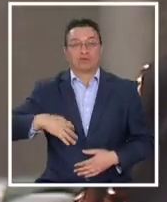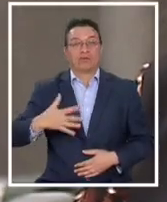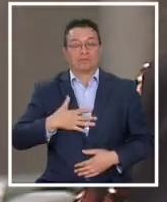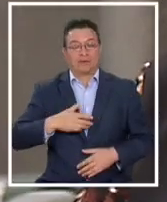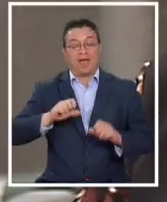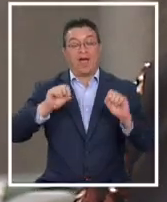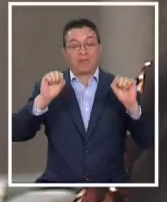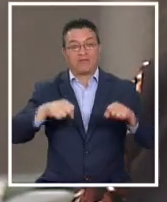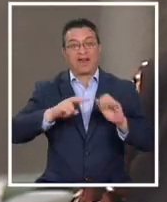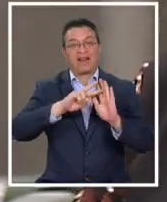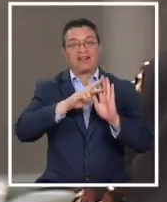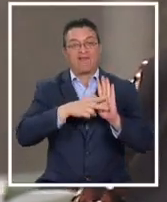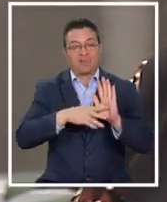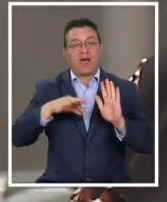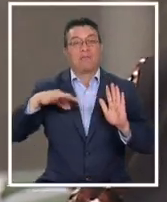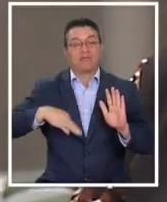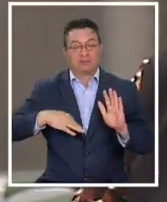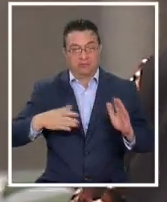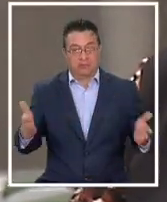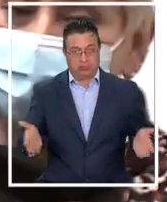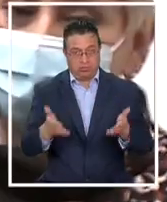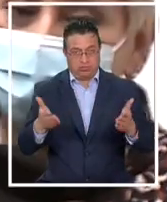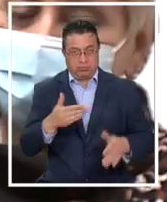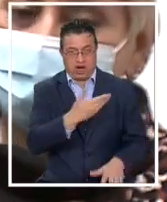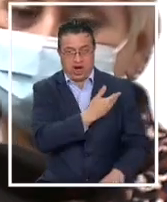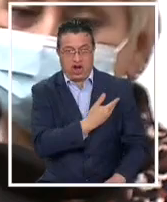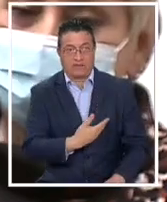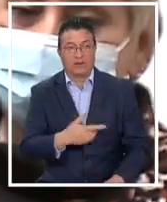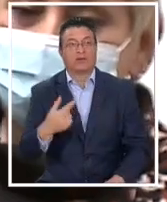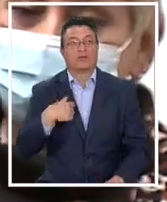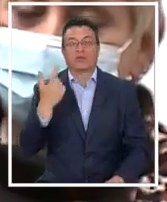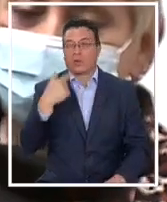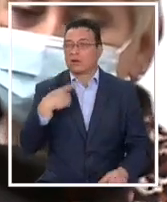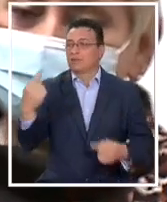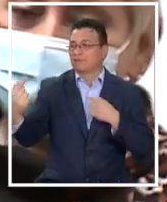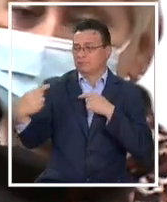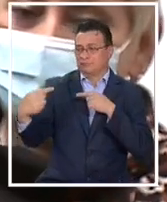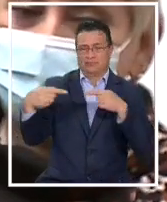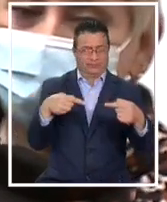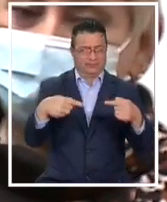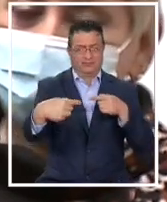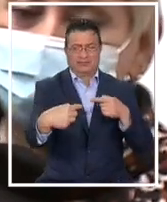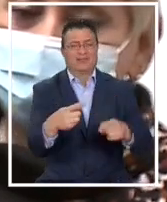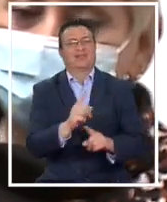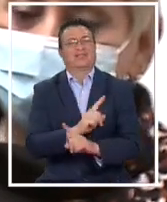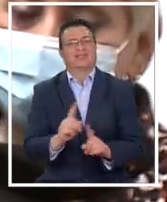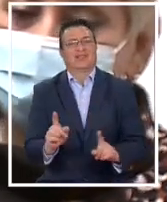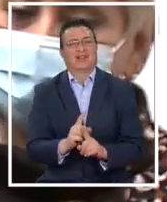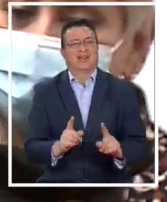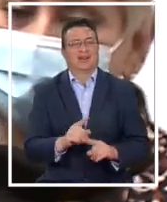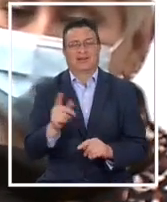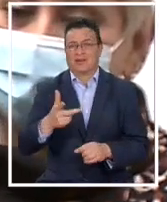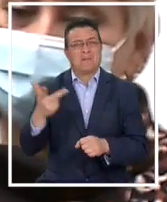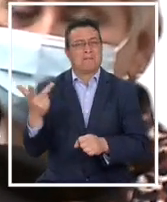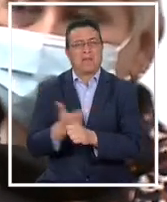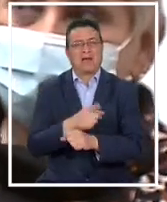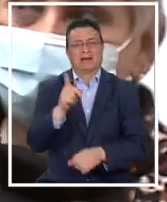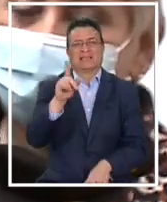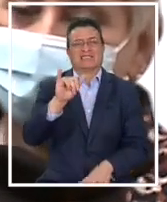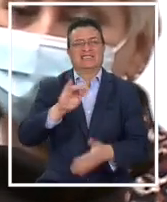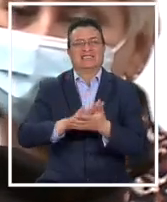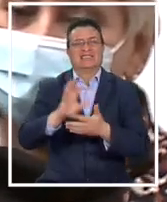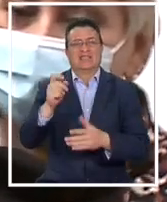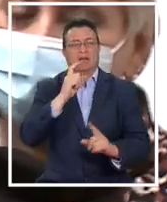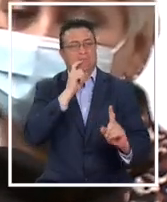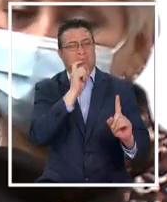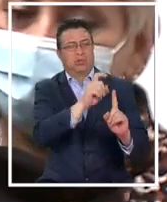la reforma previsional impulsada por el gobierno. No nos rayemos la pintura. Yo creo que está muy mal lo que está haciendo Sebastián Sichel con esas